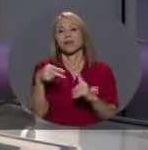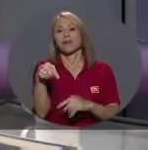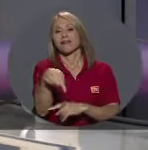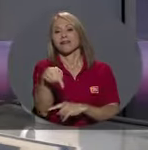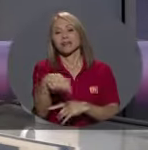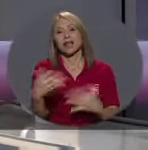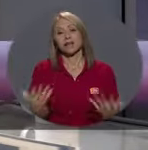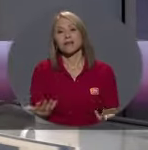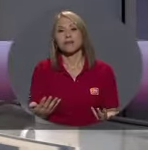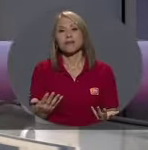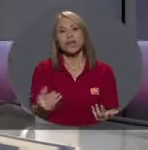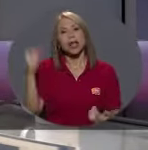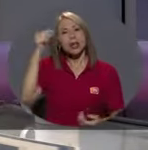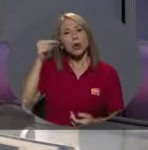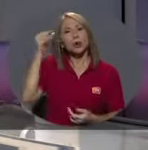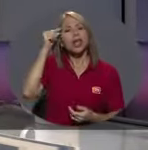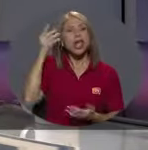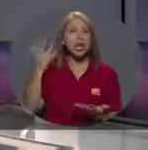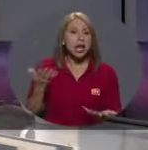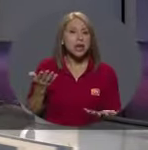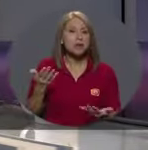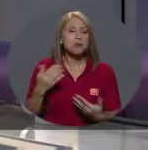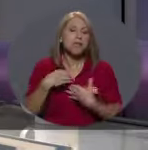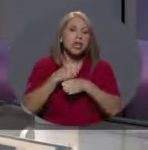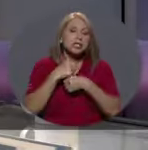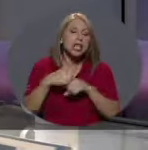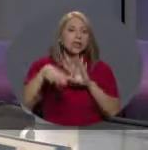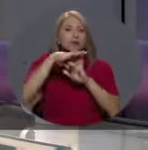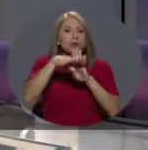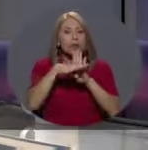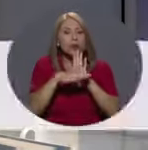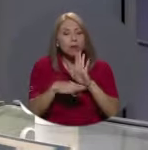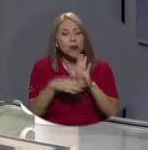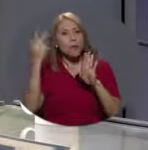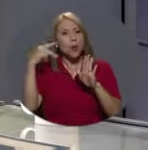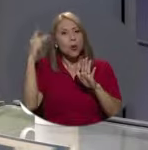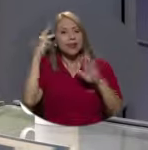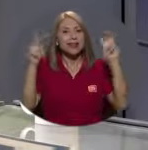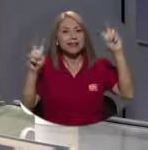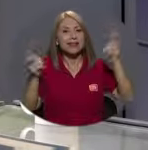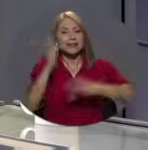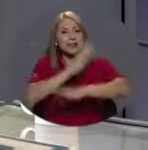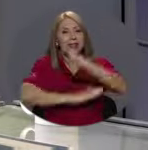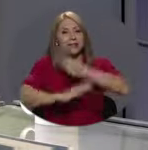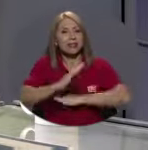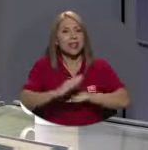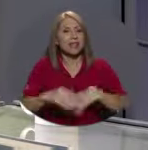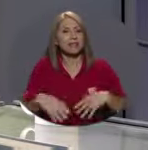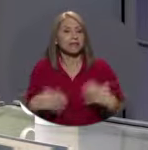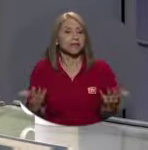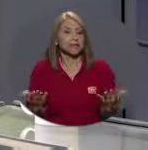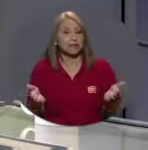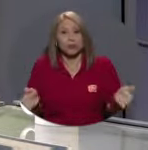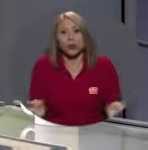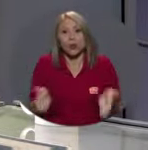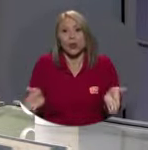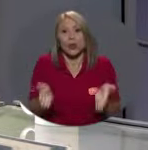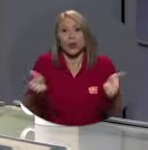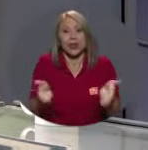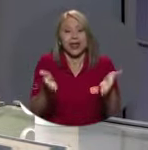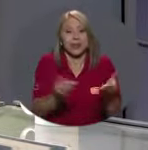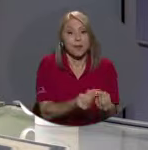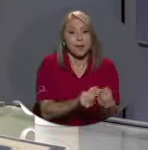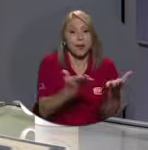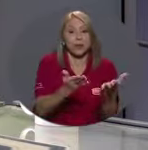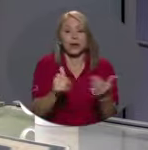que ha venido haciendo el gobierno, las políticas en tema de discapacidad, es promover la participación del sector privado